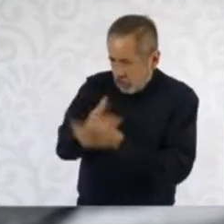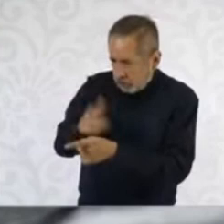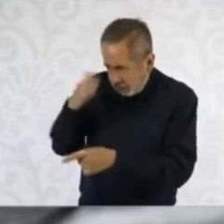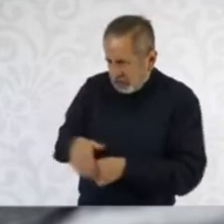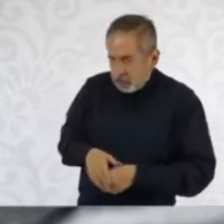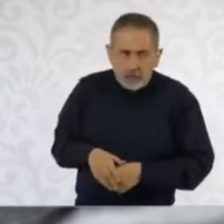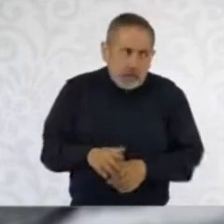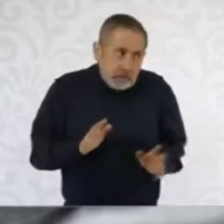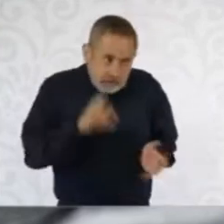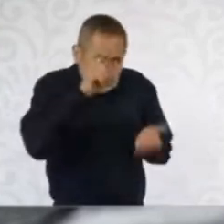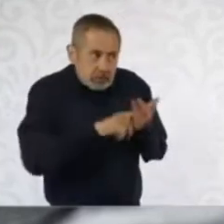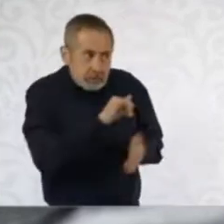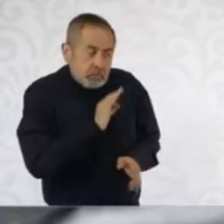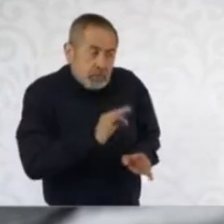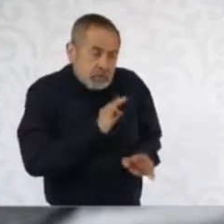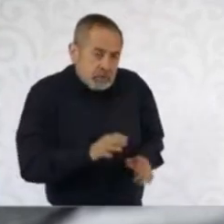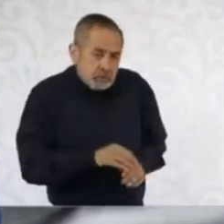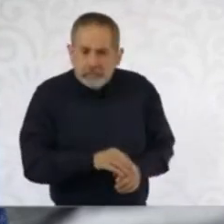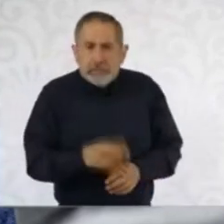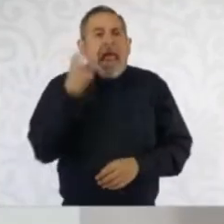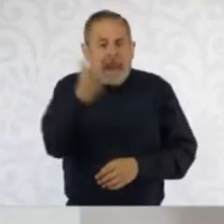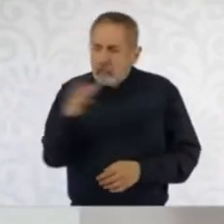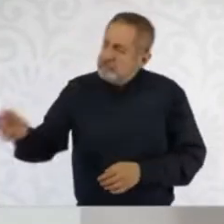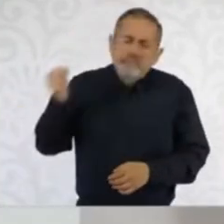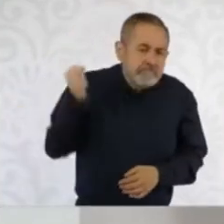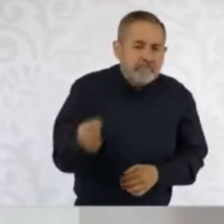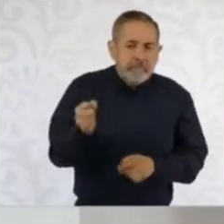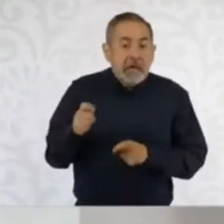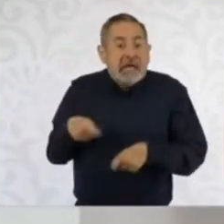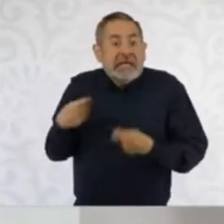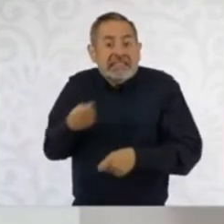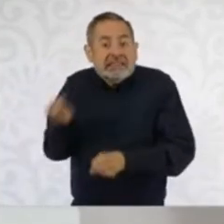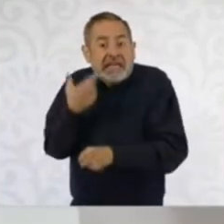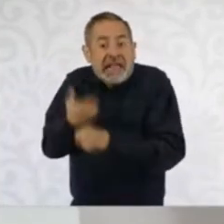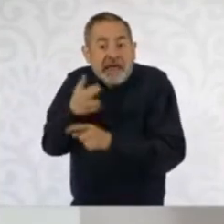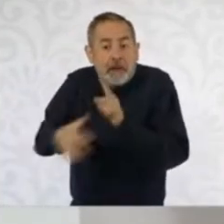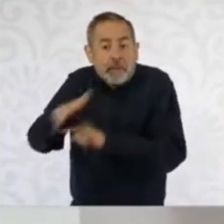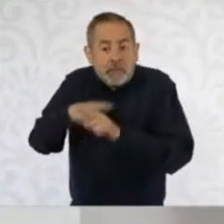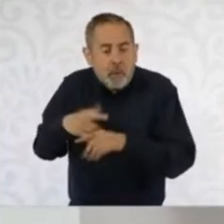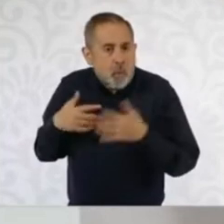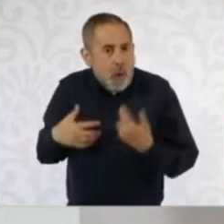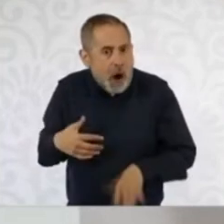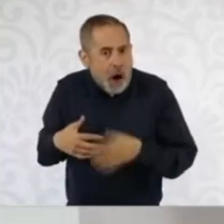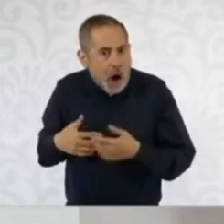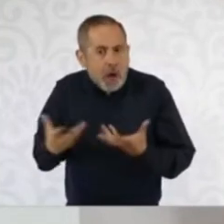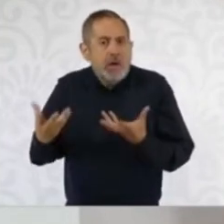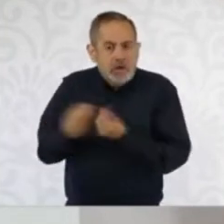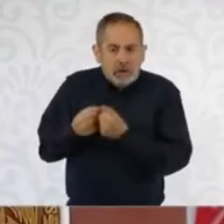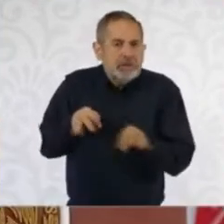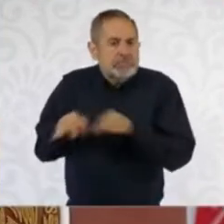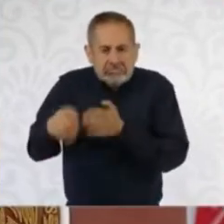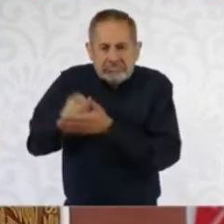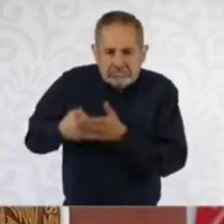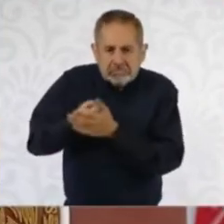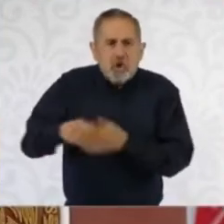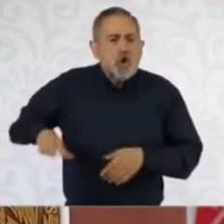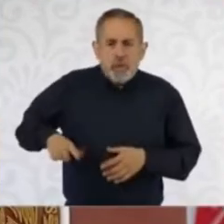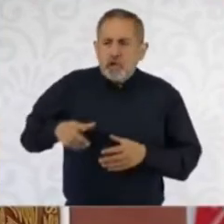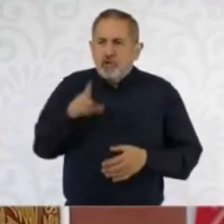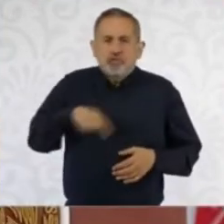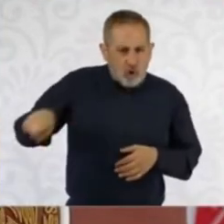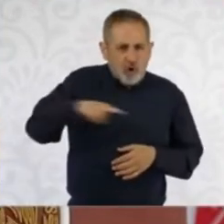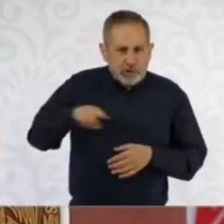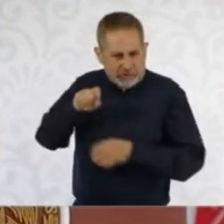creo que sí. Y así fue que llegué. Y después, pues participamos en el gobierno. Fue un gobierno que nos unió mucho a todos